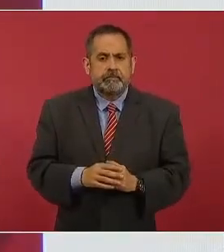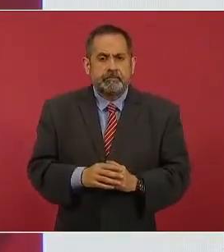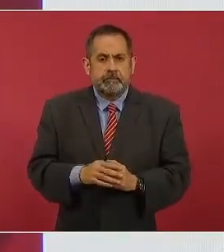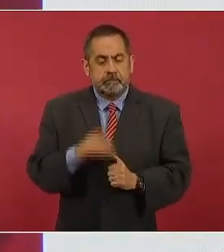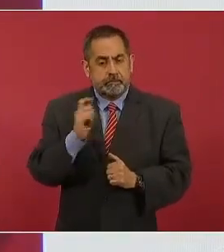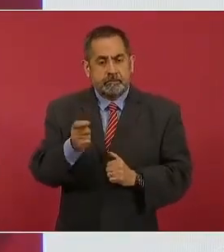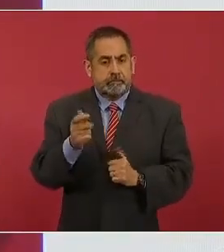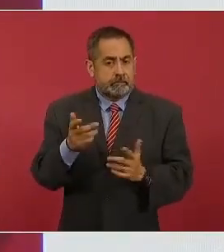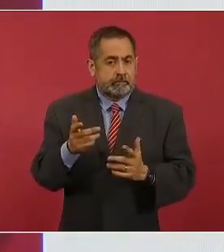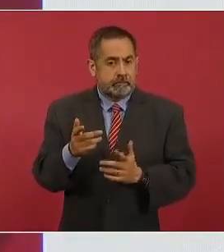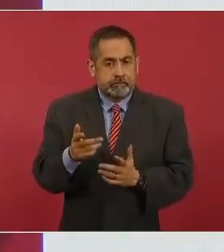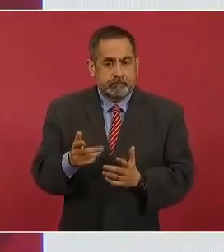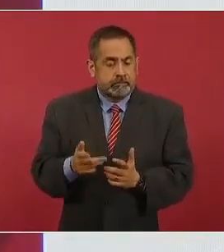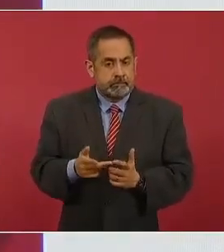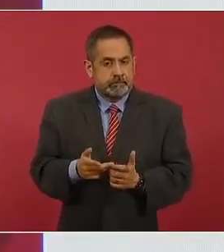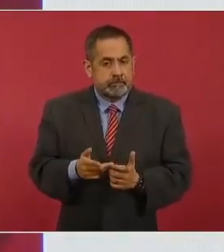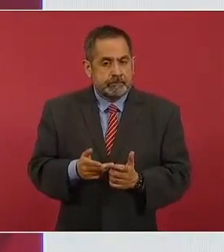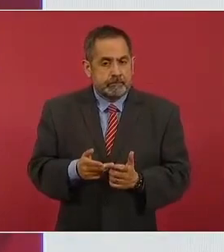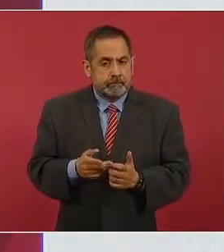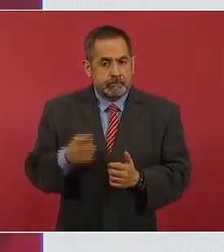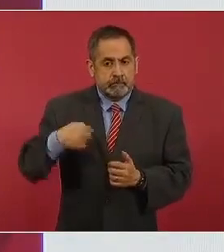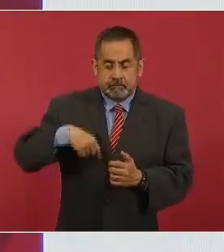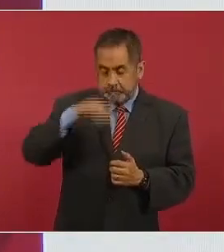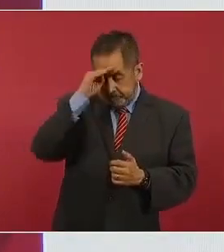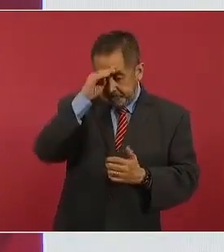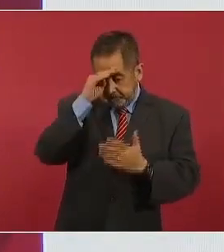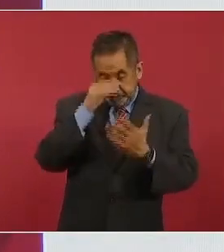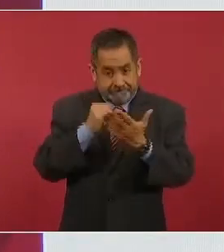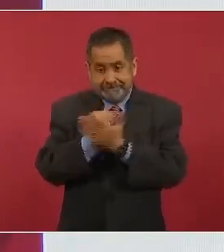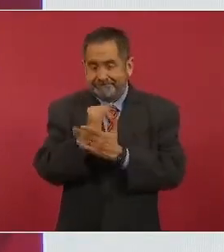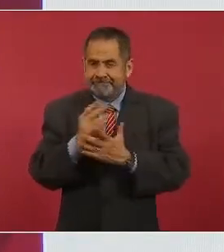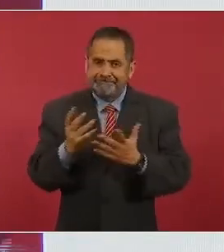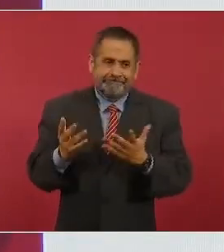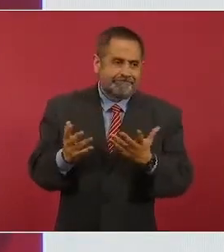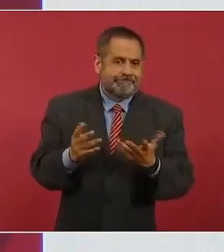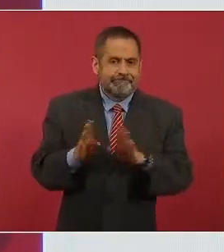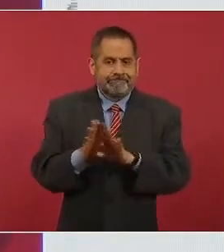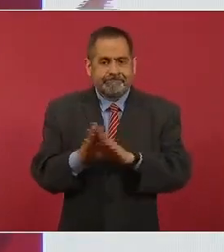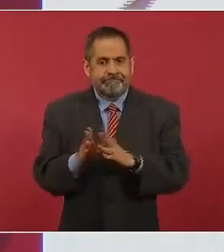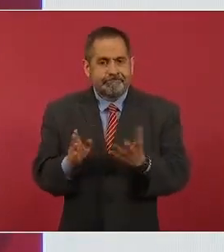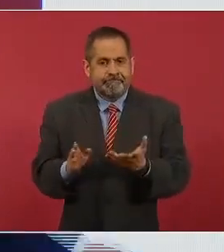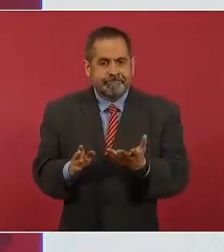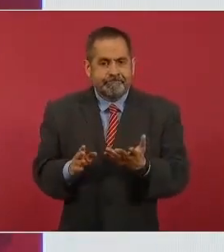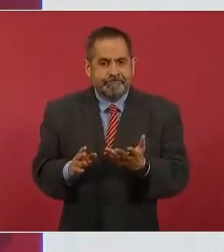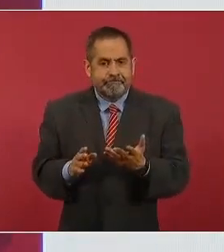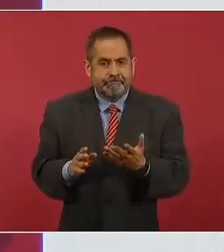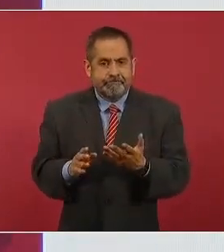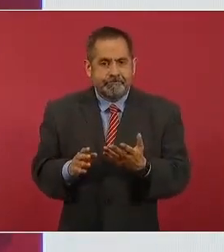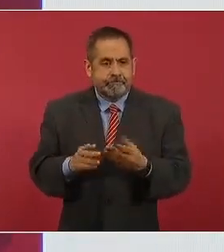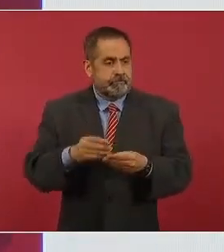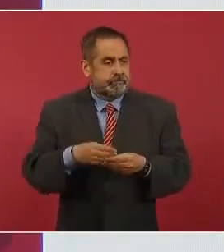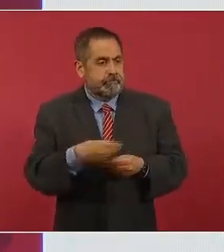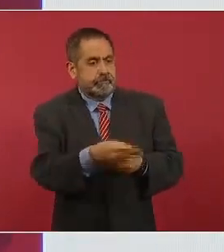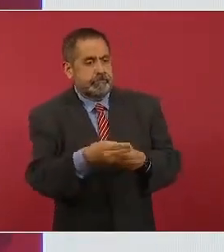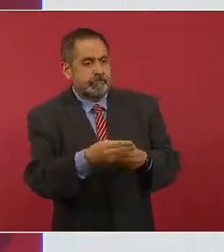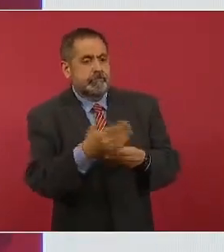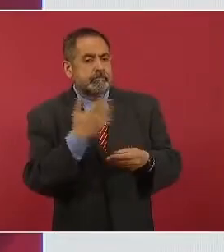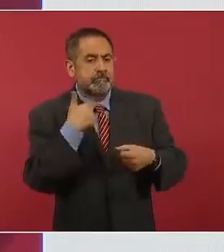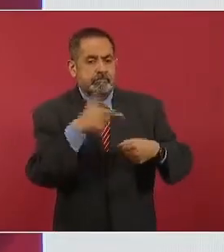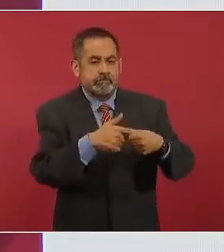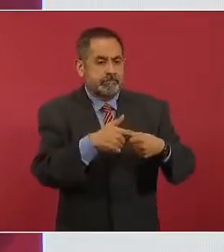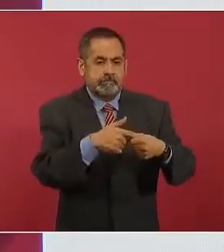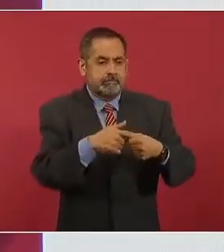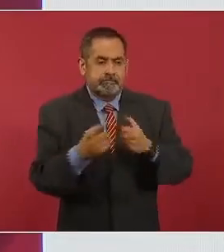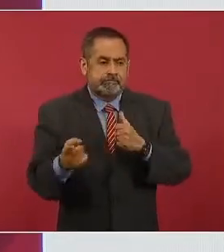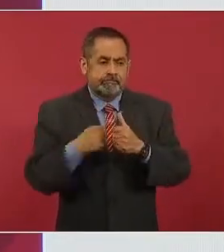Y entonces tomar una decisión de entregar un subsidio a las gasolinas lo tiene